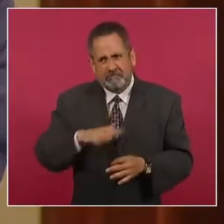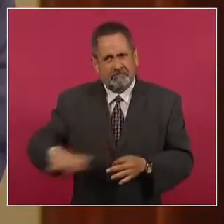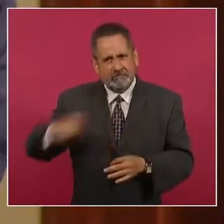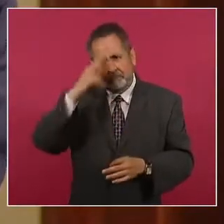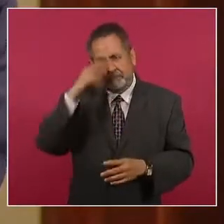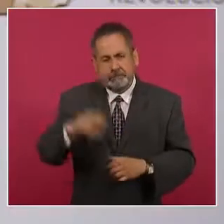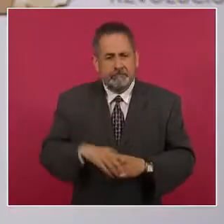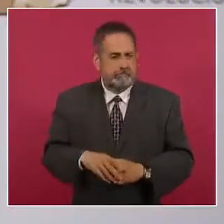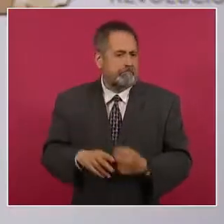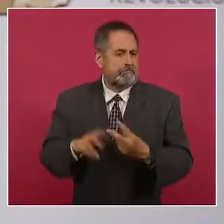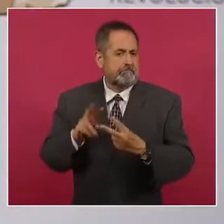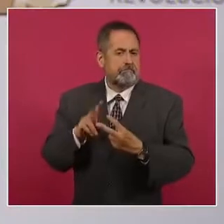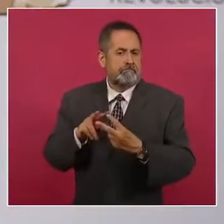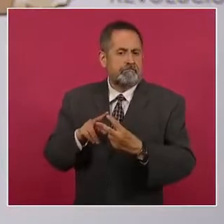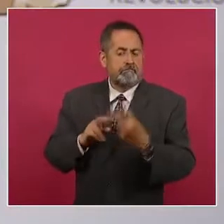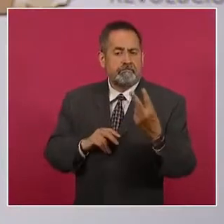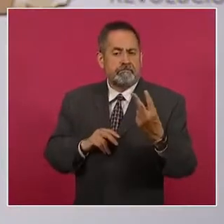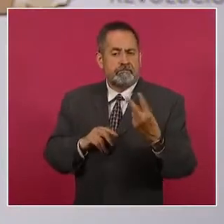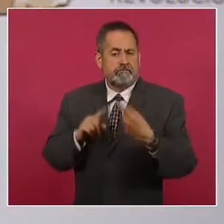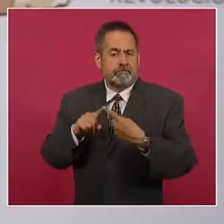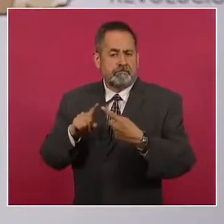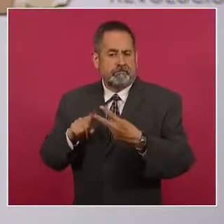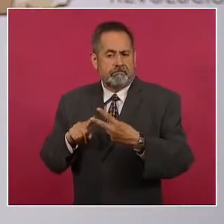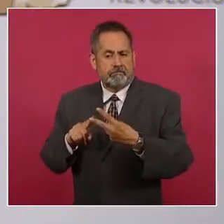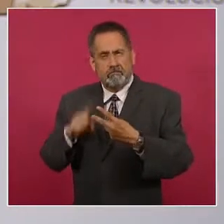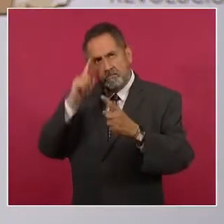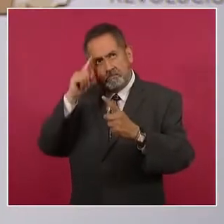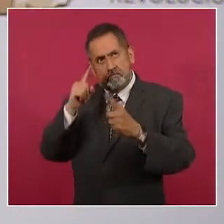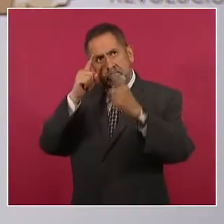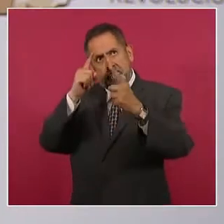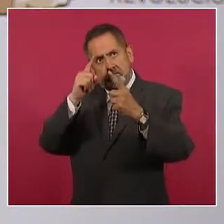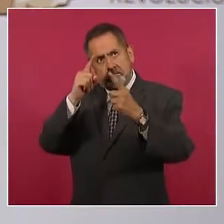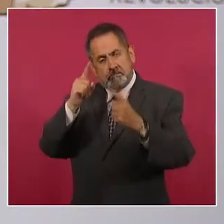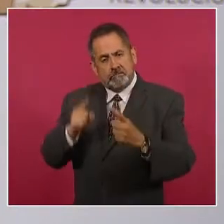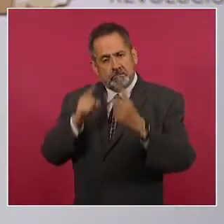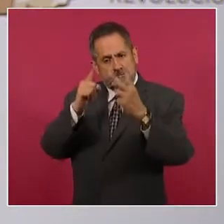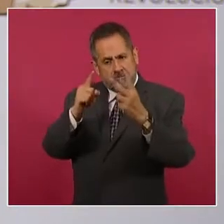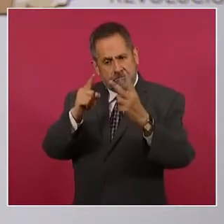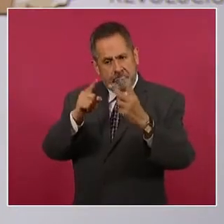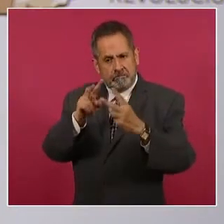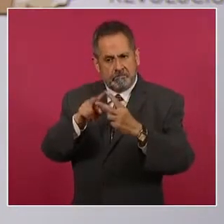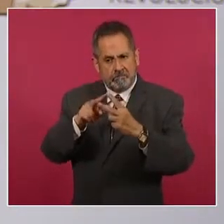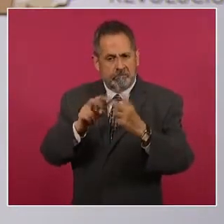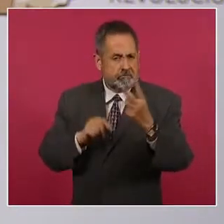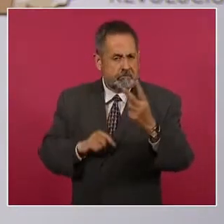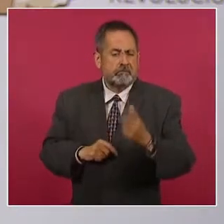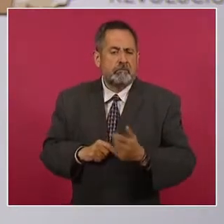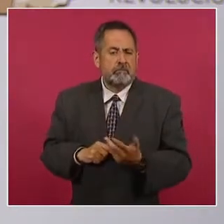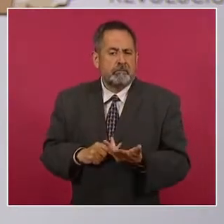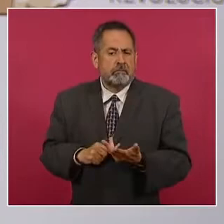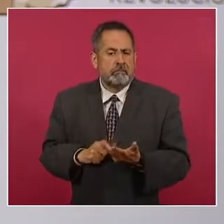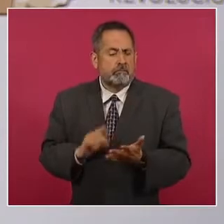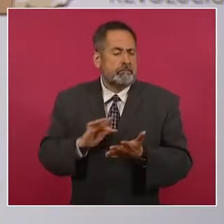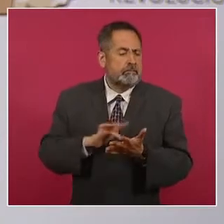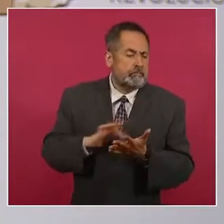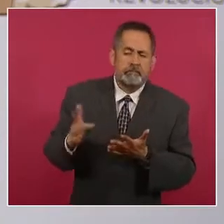Esos dos grandes propósitos no se podrían